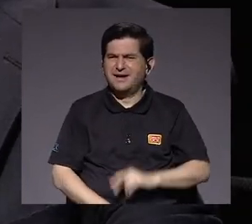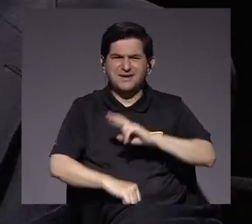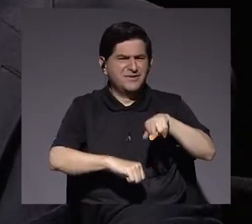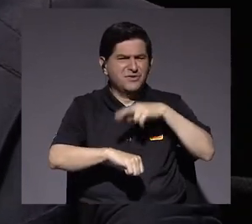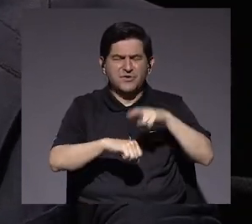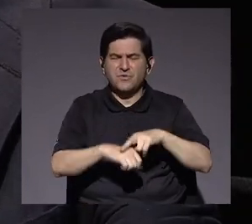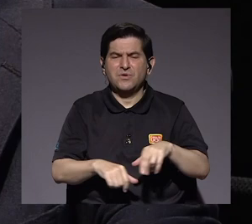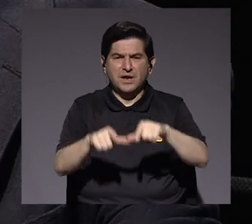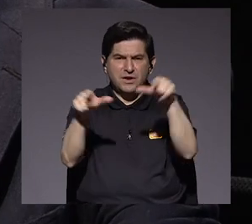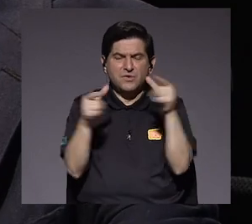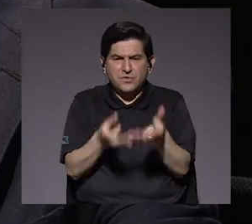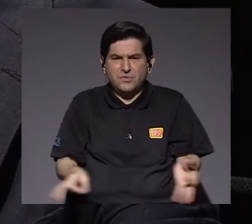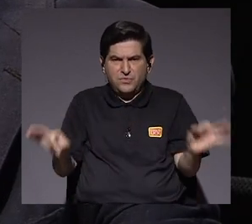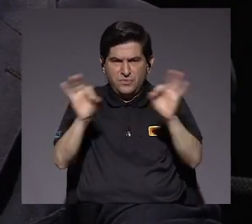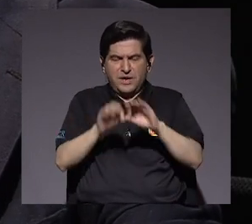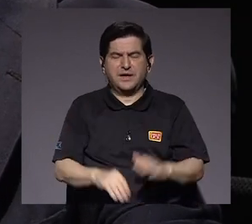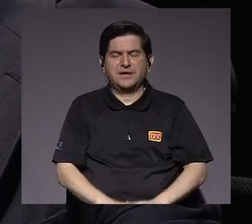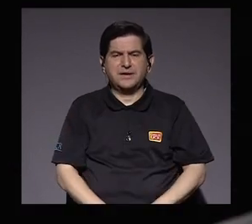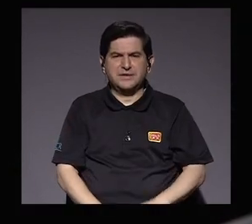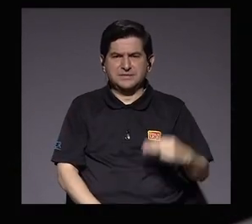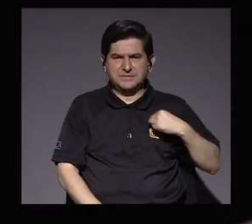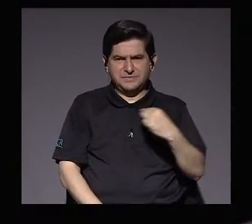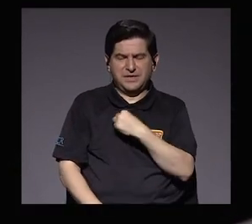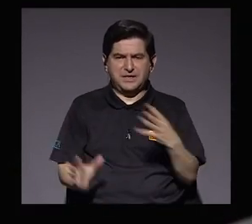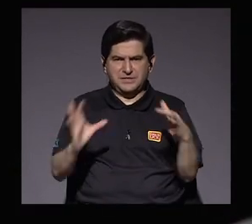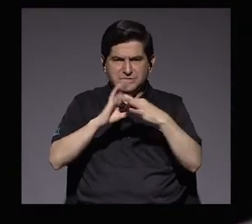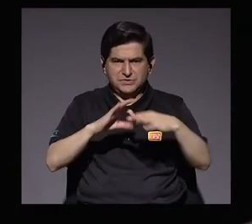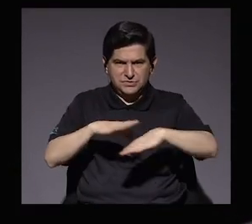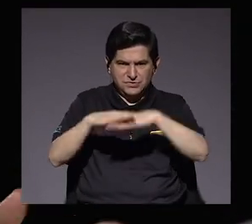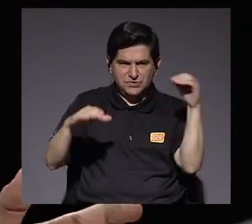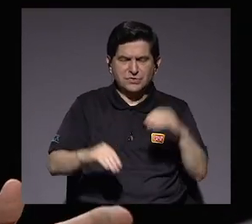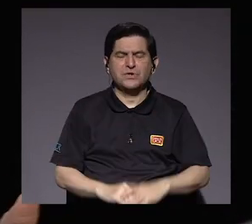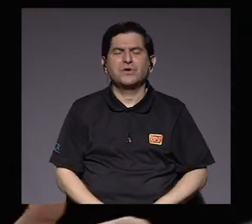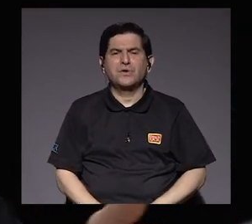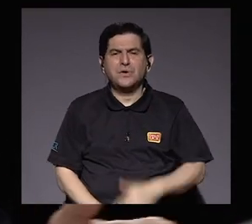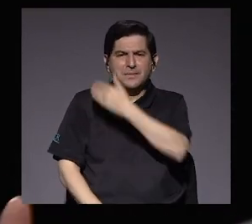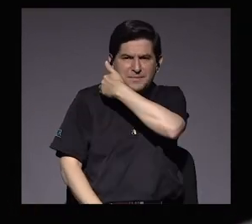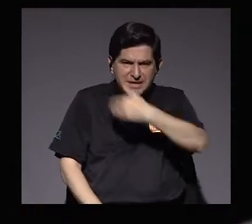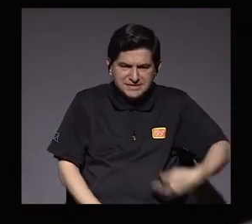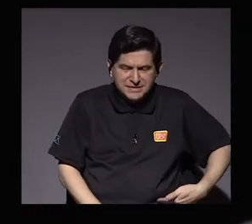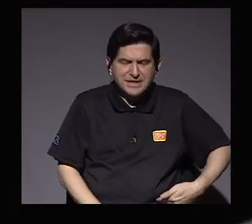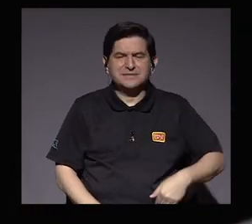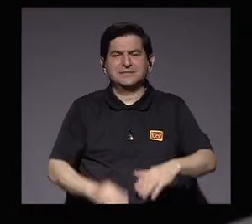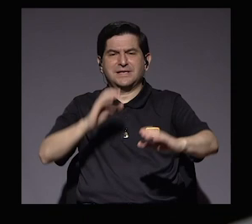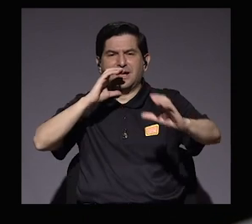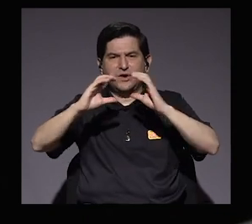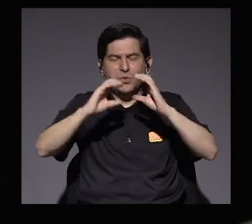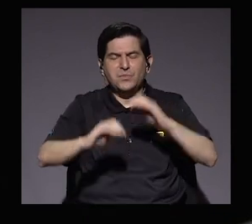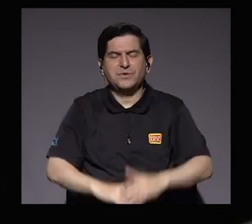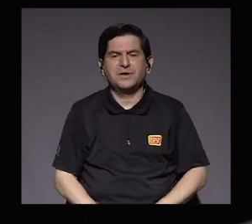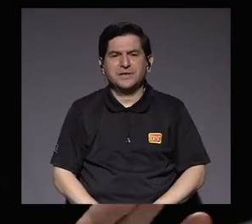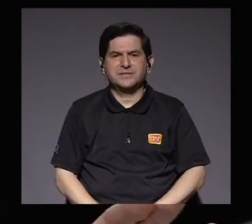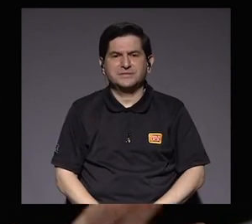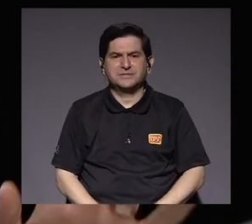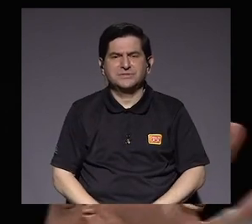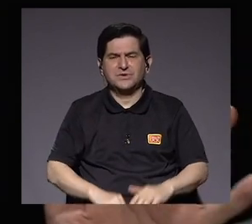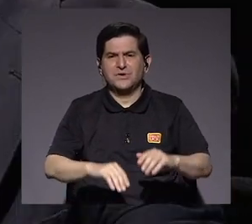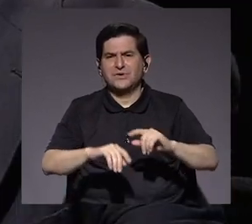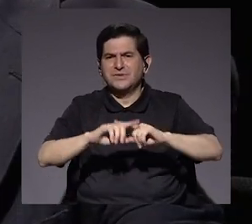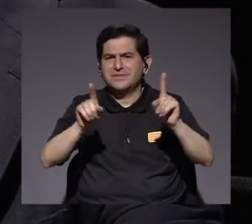Recordemos Cancillería, Presidencia, Comunicación, también por ahí Hacienda. Sí, claro. Y han deambulado